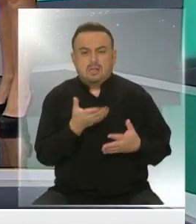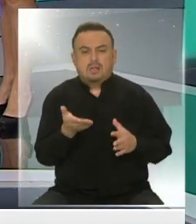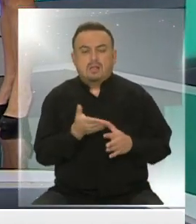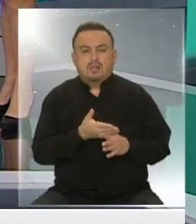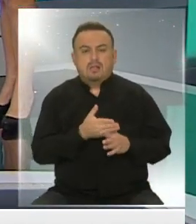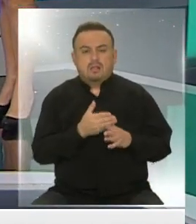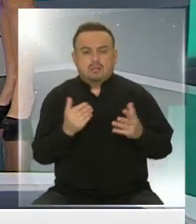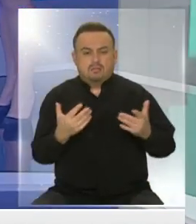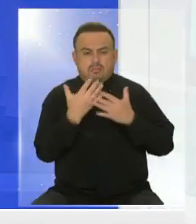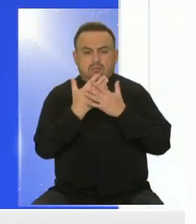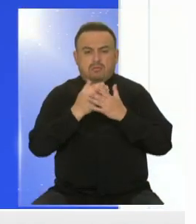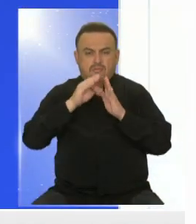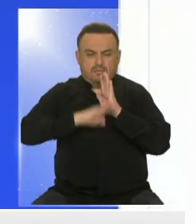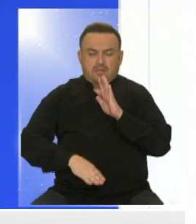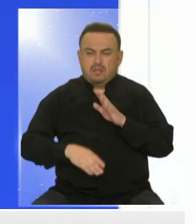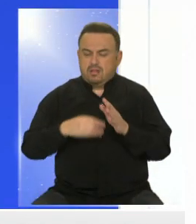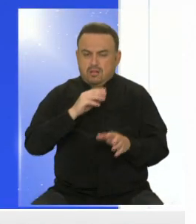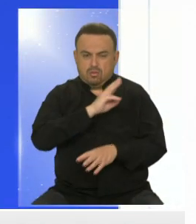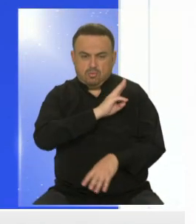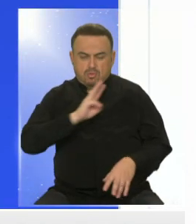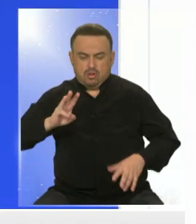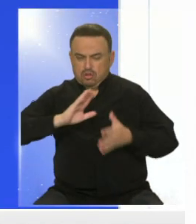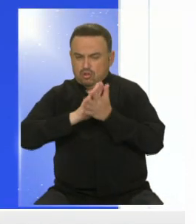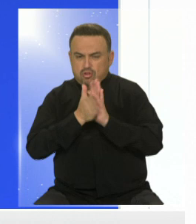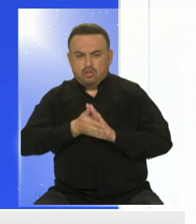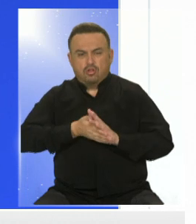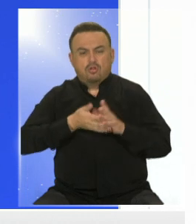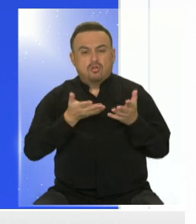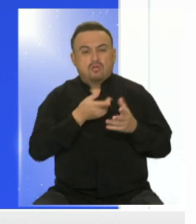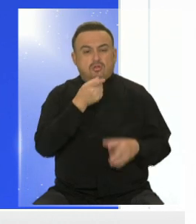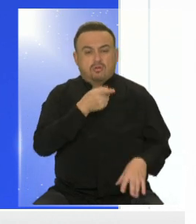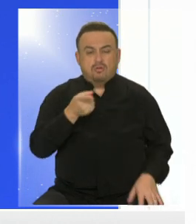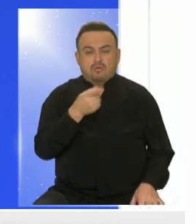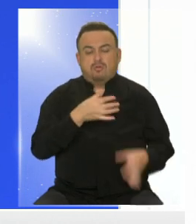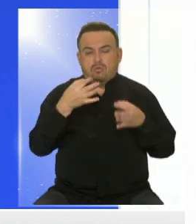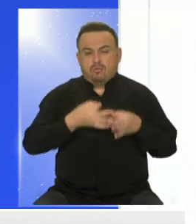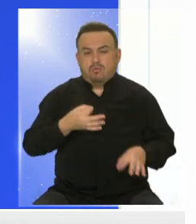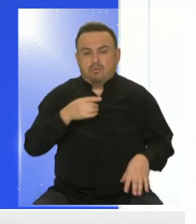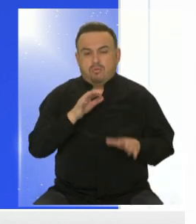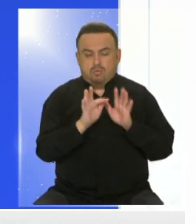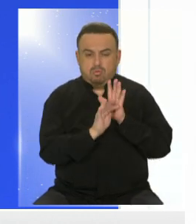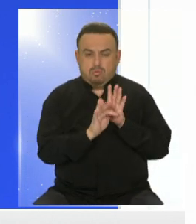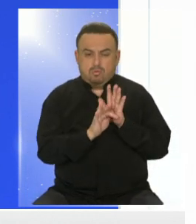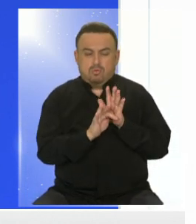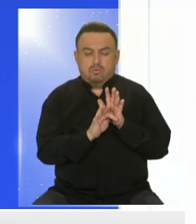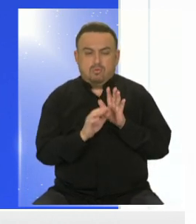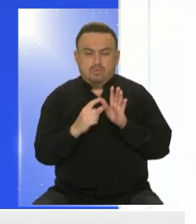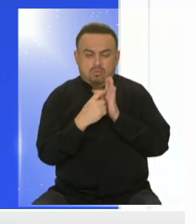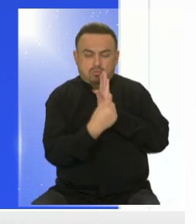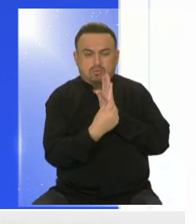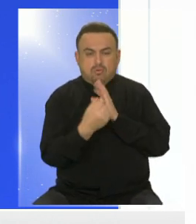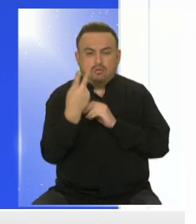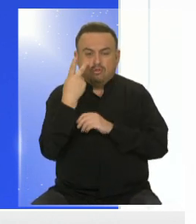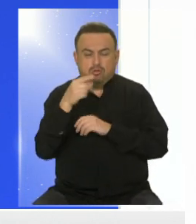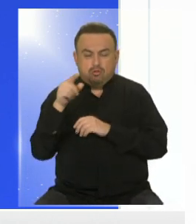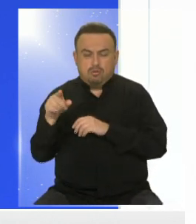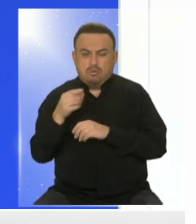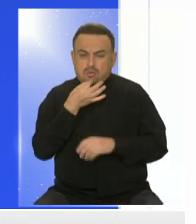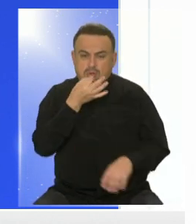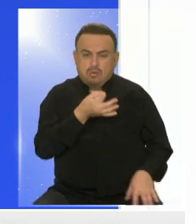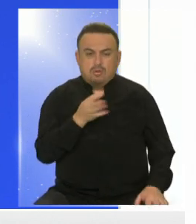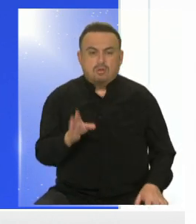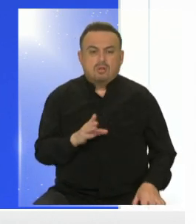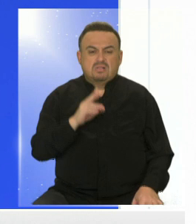bajar las redes sociales plataformas de redes sociales después de que justamente twitter etiquetar a dos de sus mensajes